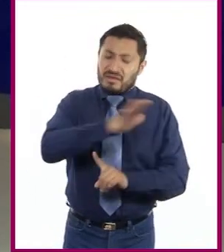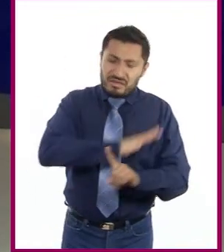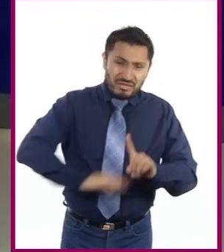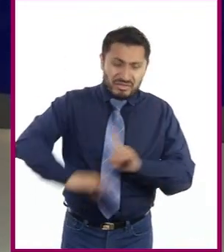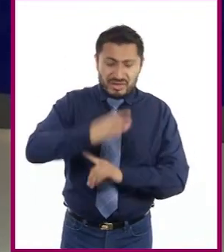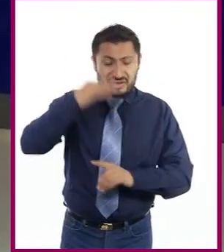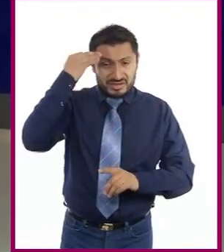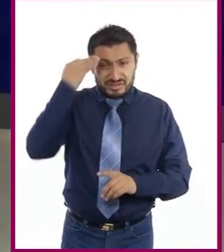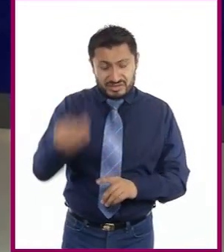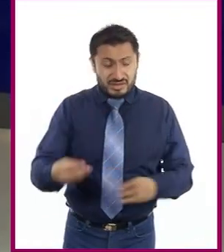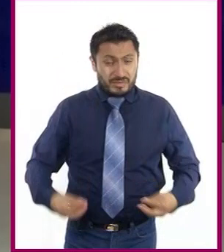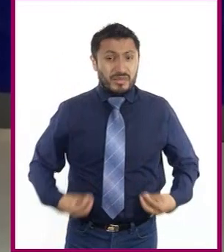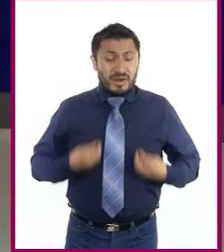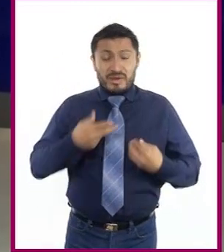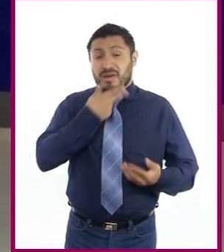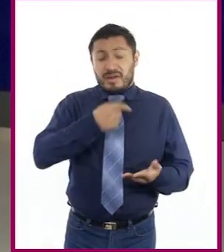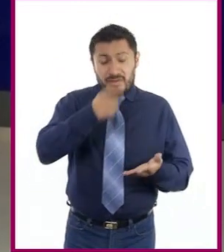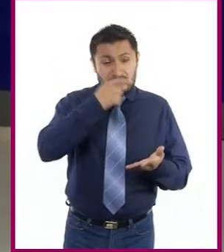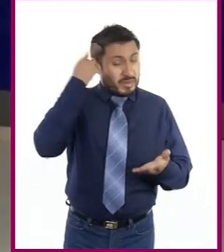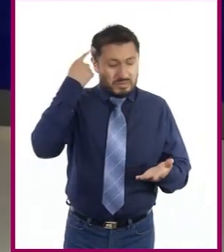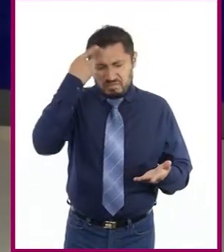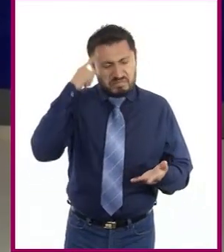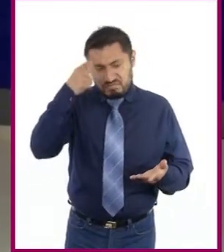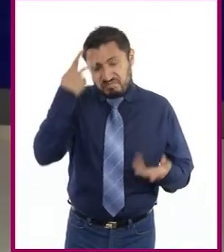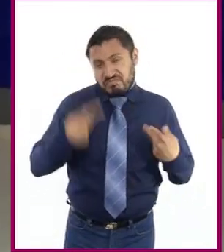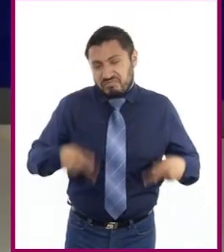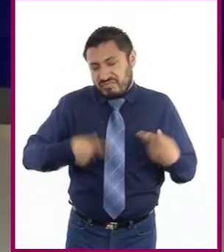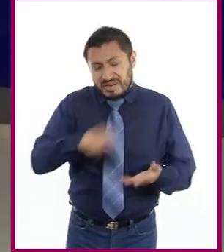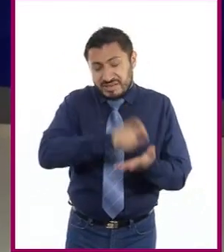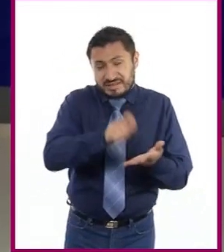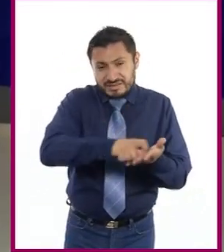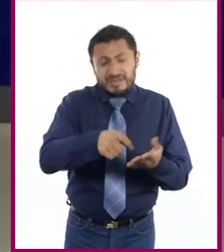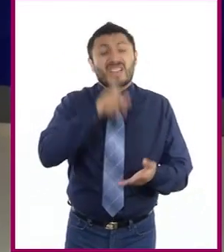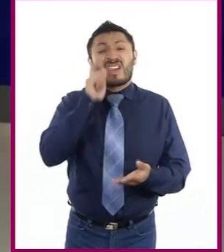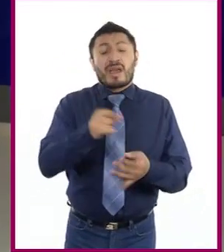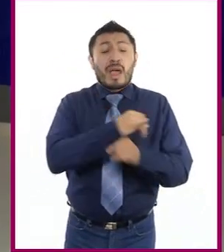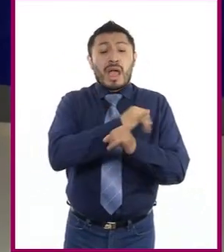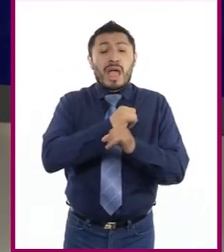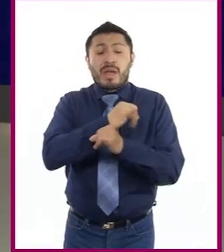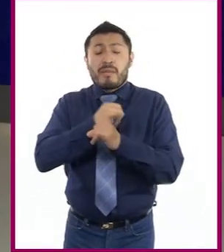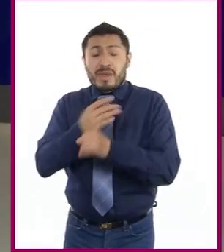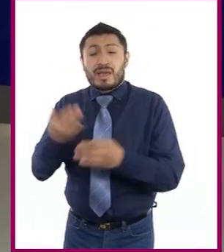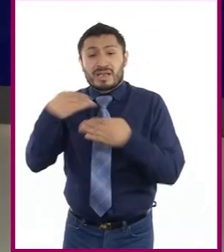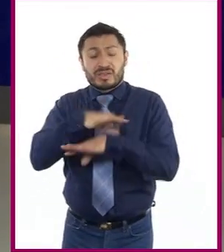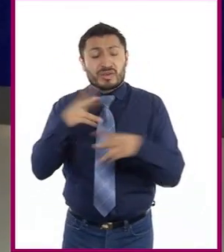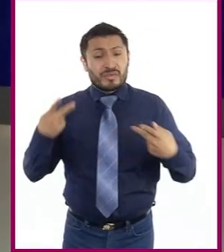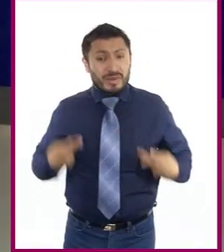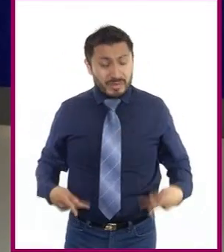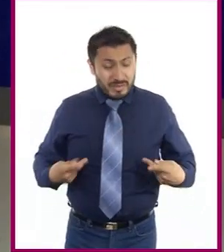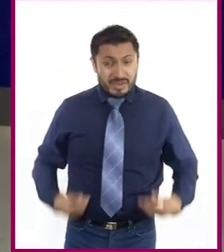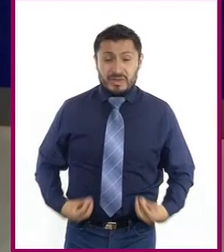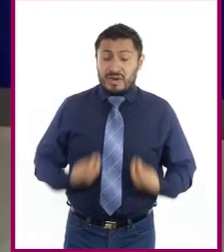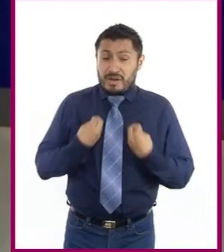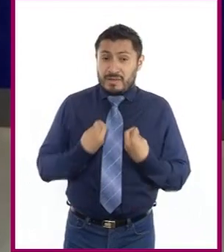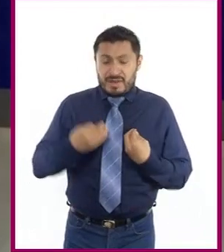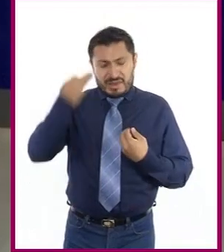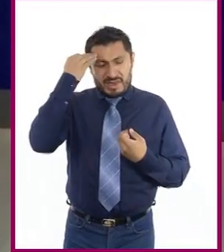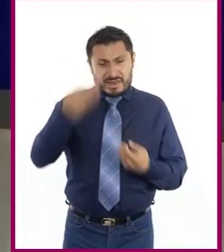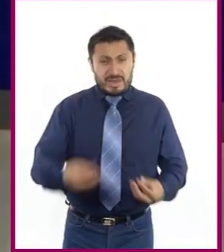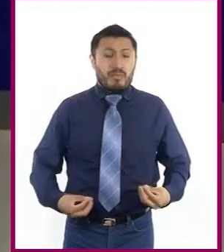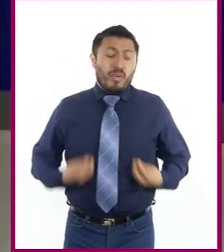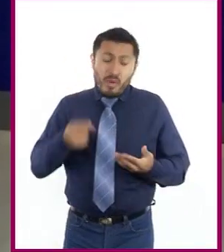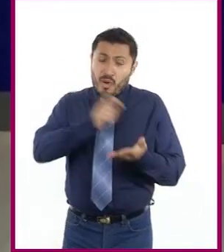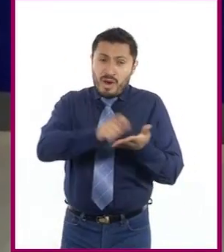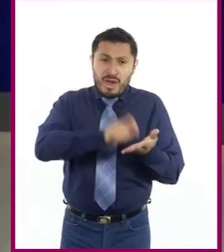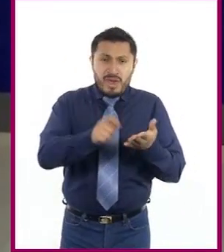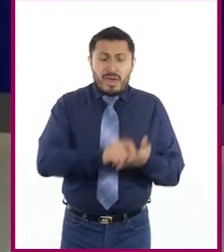época del autor. Es decir, indagaron sobre su vida y de la época en la que escribió su obra.